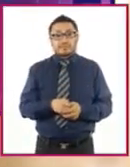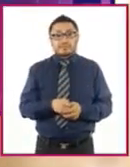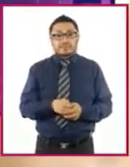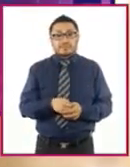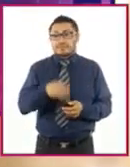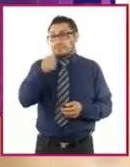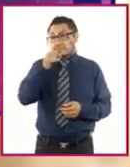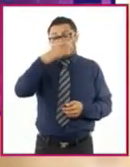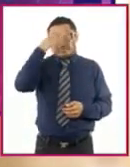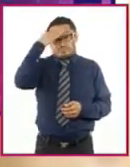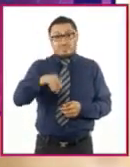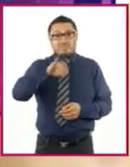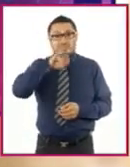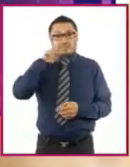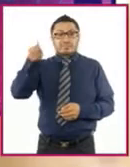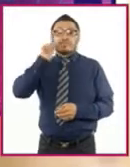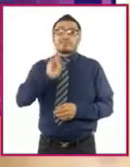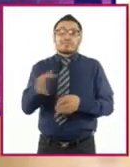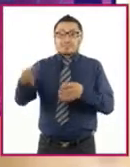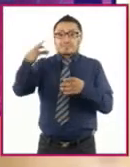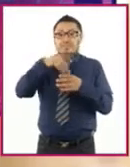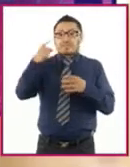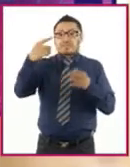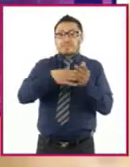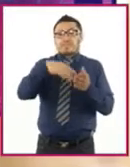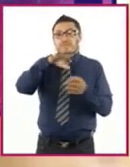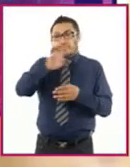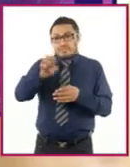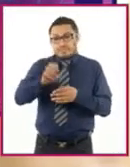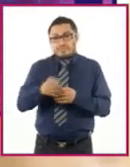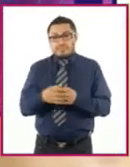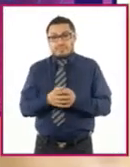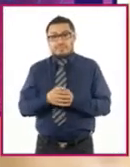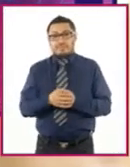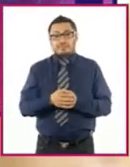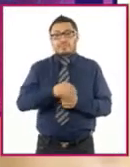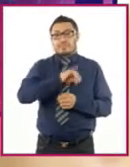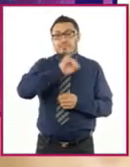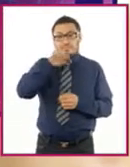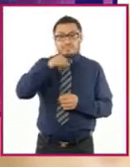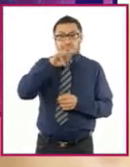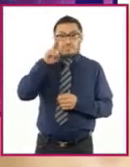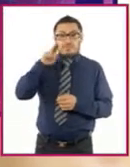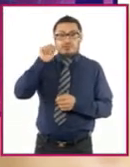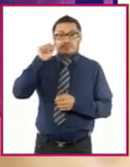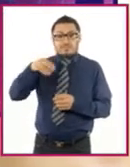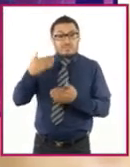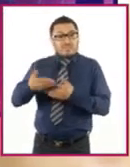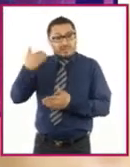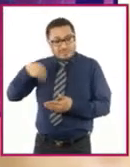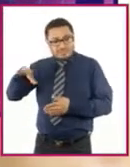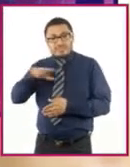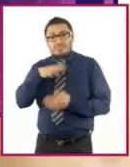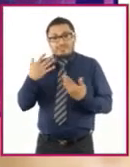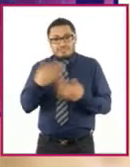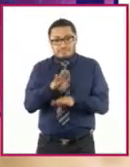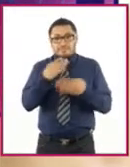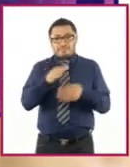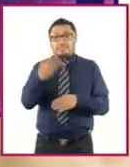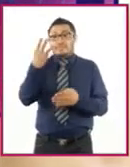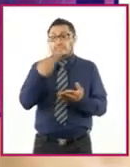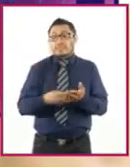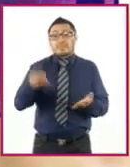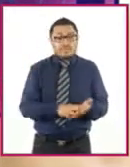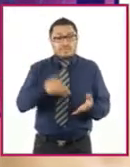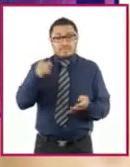sabe que Julieta depositó 1,500. Juan tenía originalmente en su cuenta el triple de lo